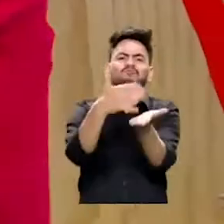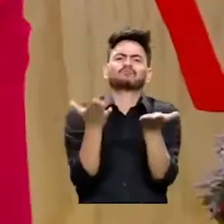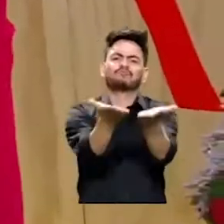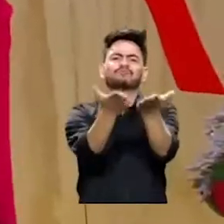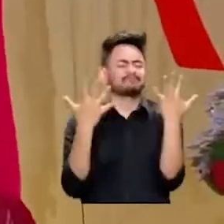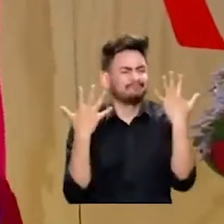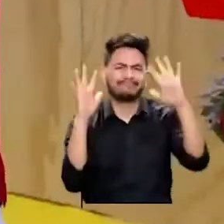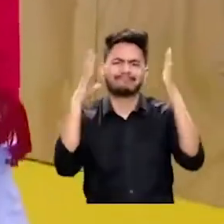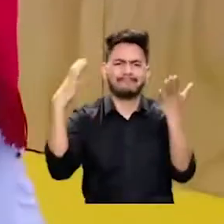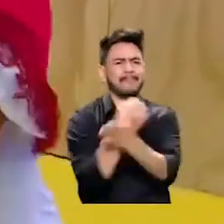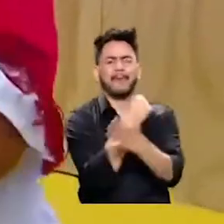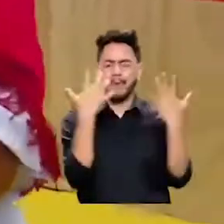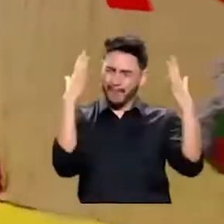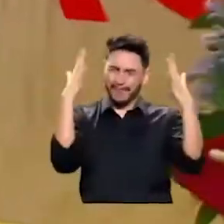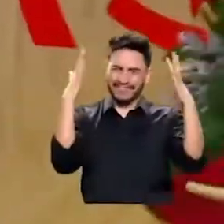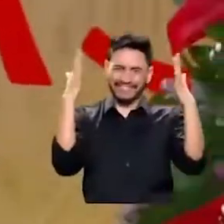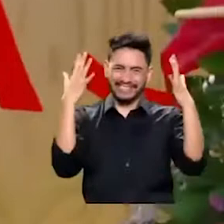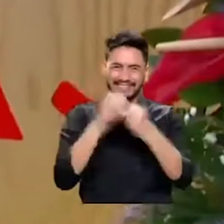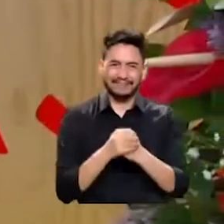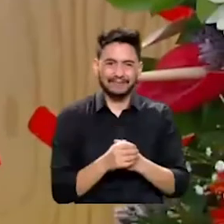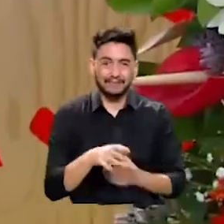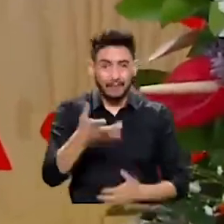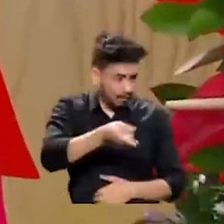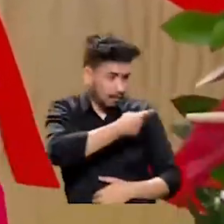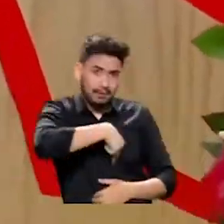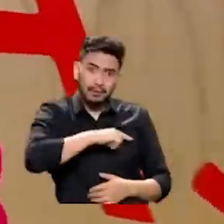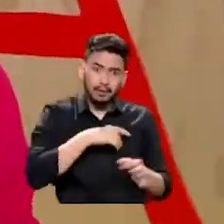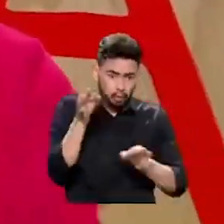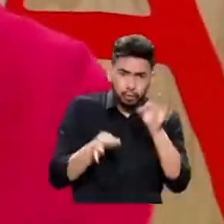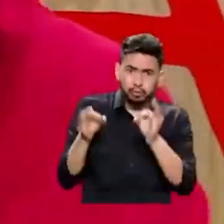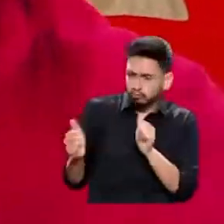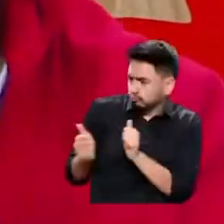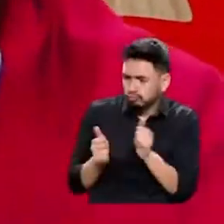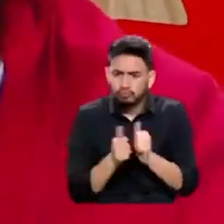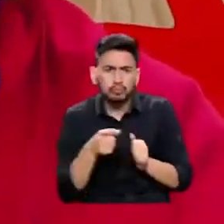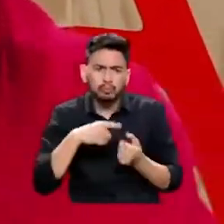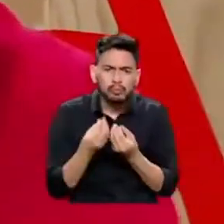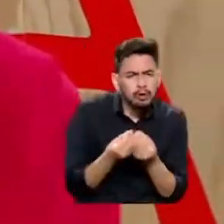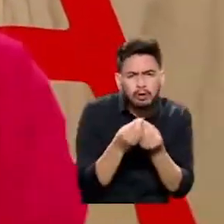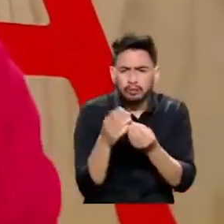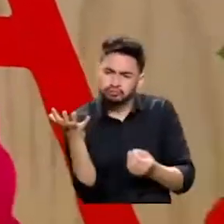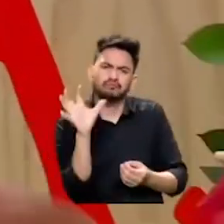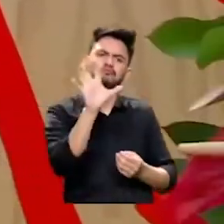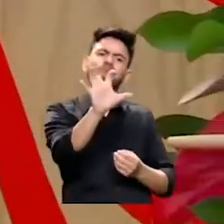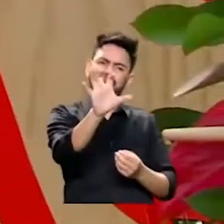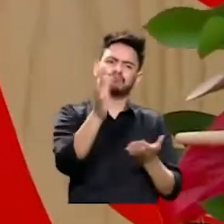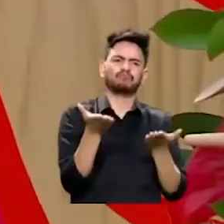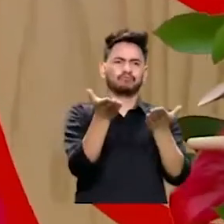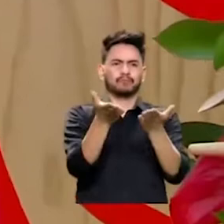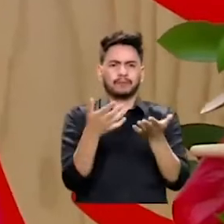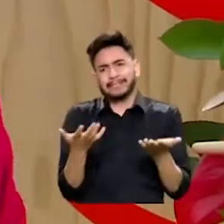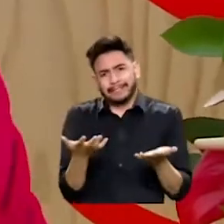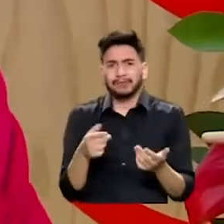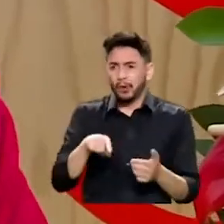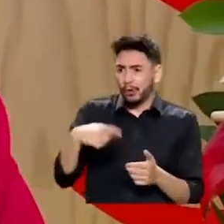La acompañan el resto del jurado, la entrega del gallardete, también la gestora social, el